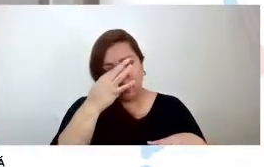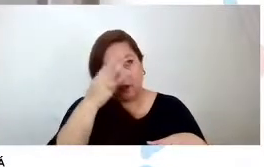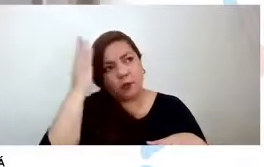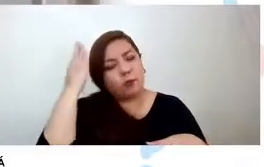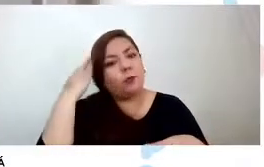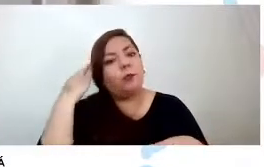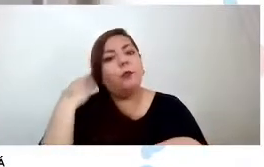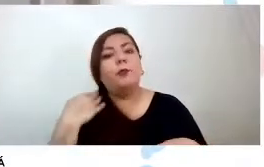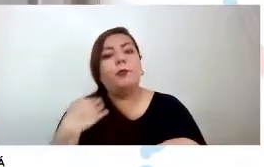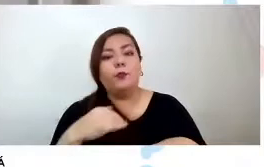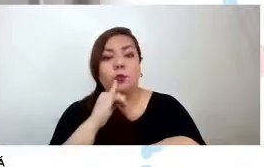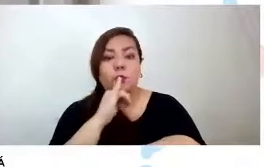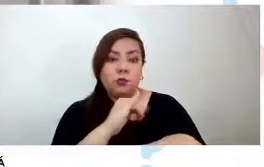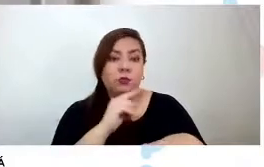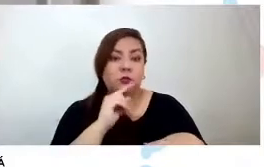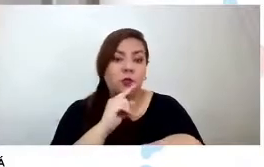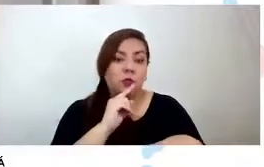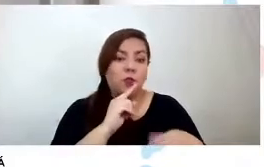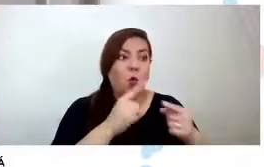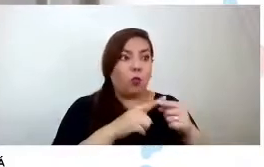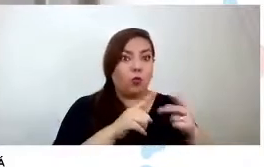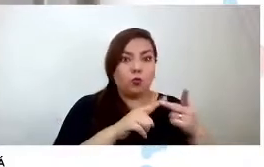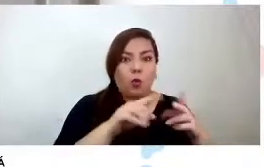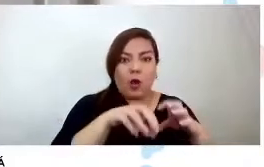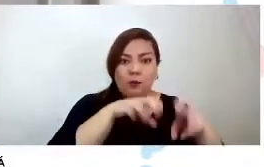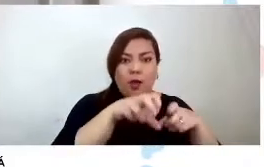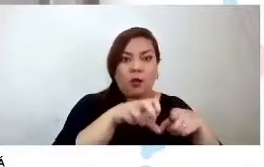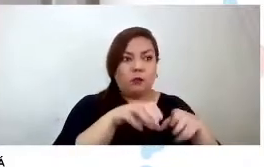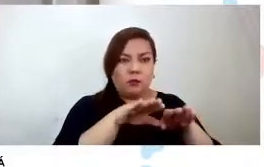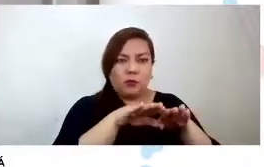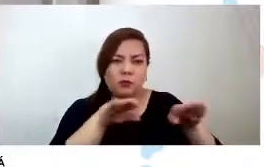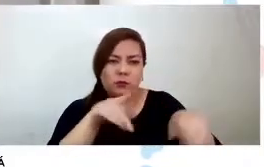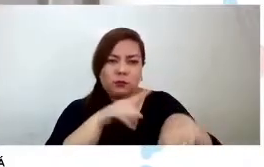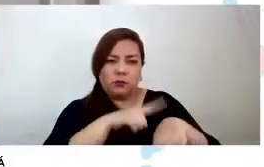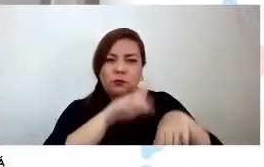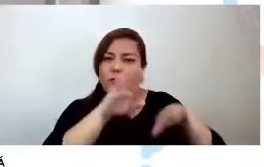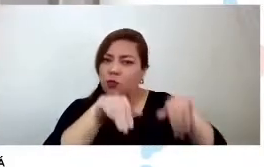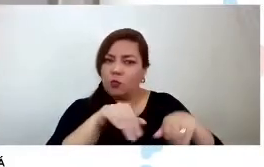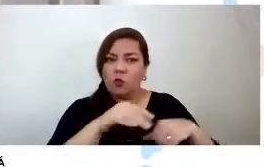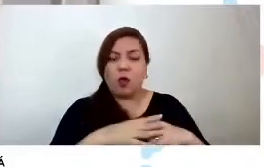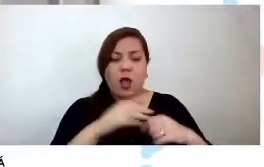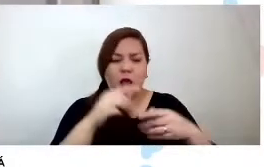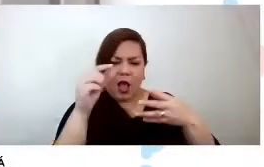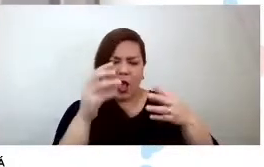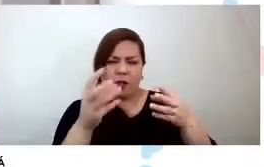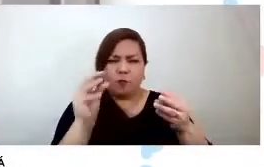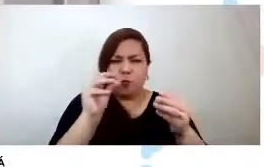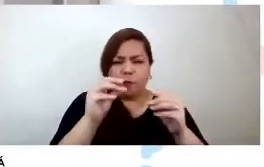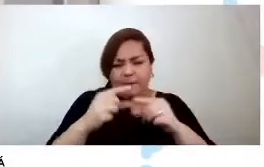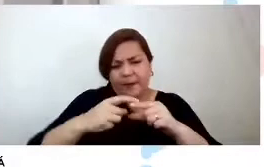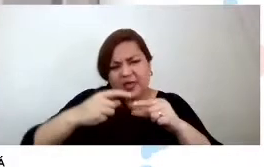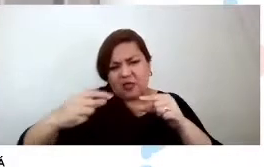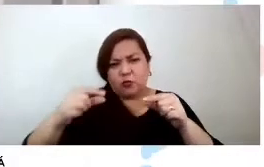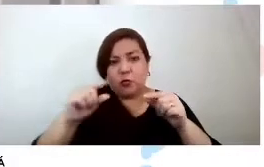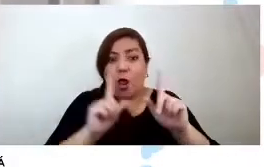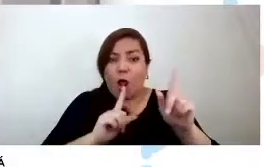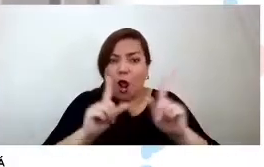que son contemporáneos, hay fragmentos de especímenes,